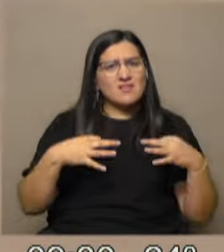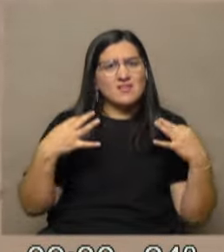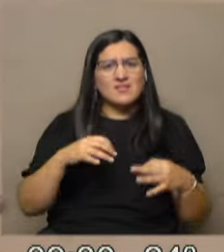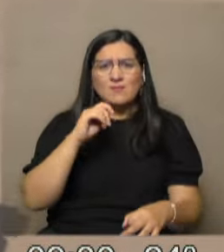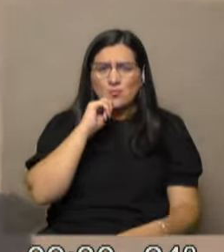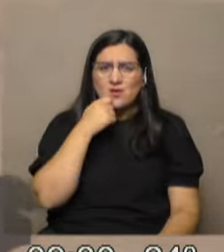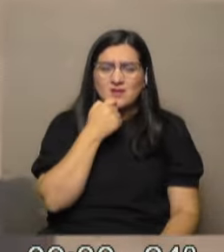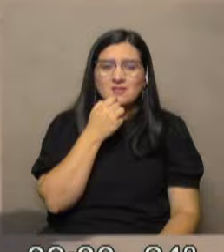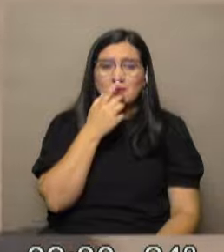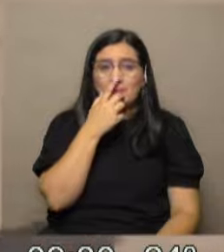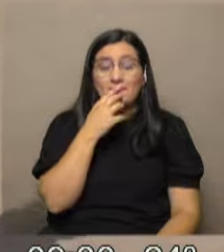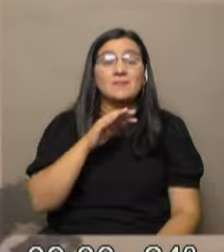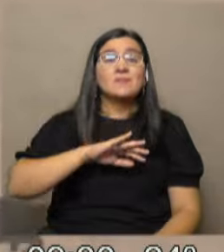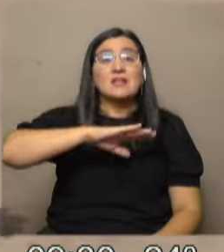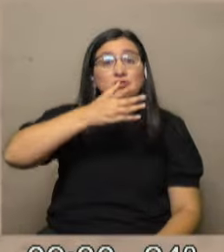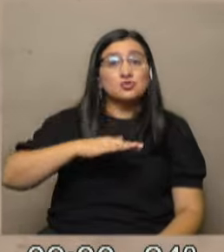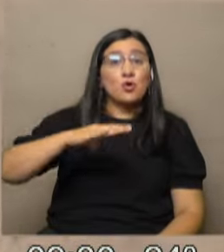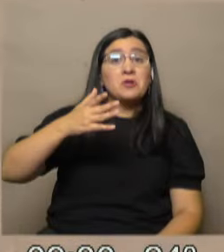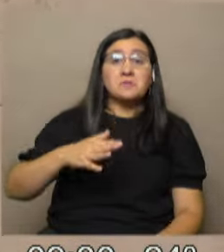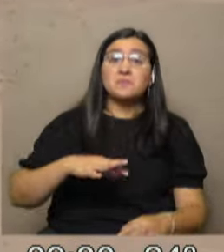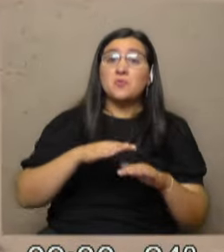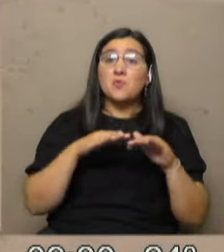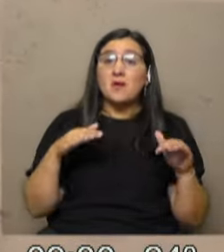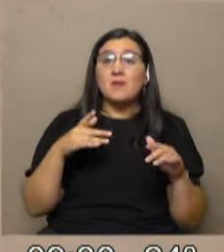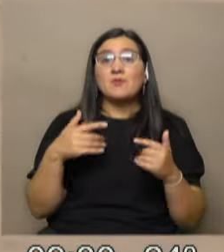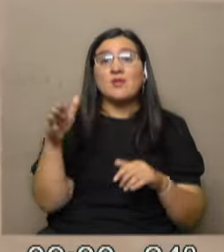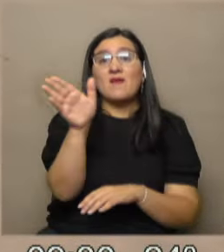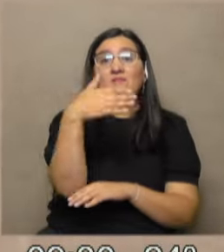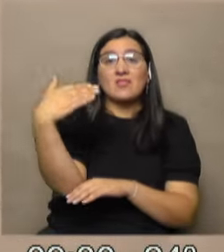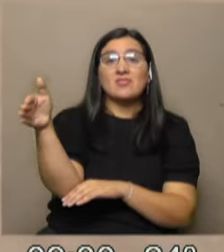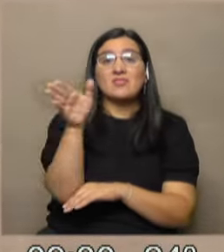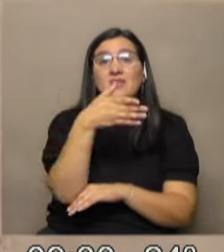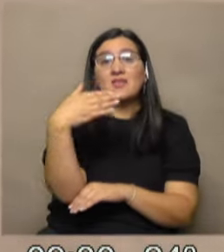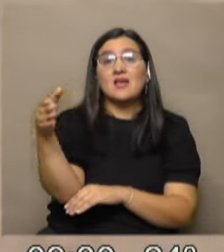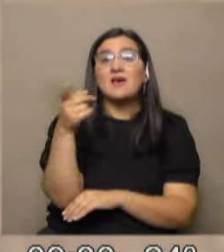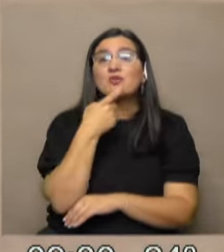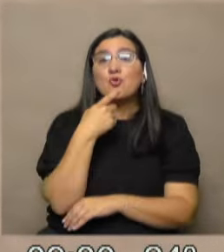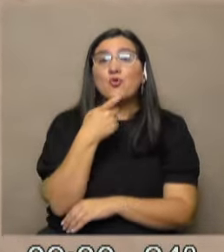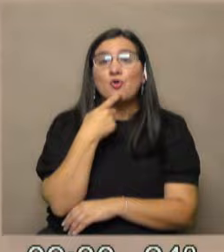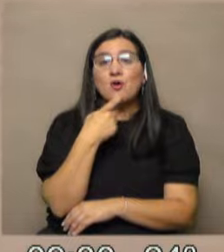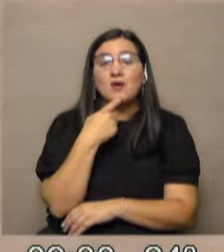la ideal, ¿no? El oleaje es regular, aunque vemos una bandera roja ya a partir de acá. Mirá, Fito,